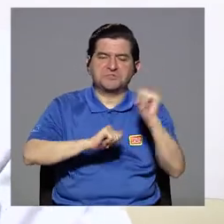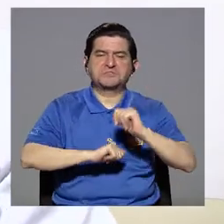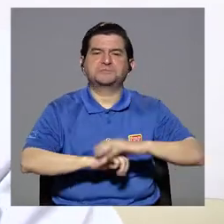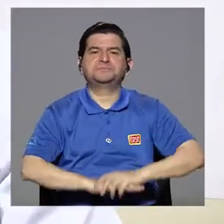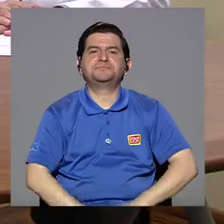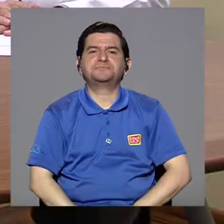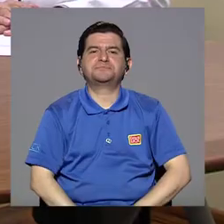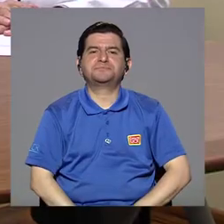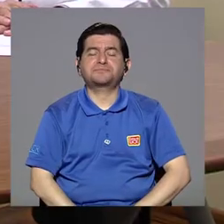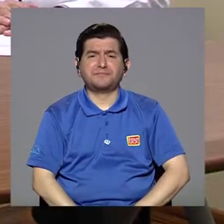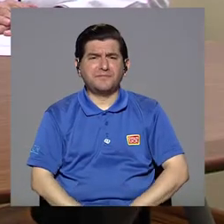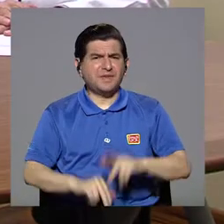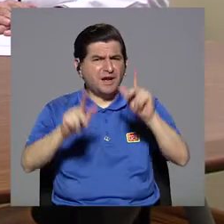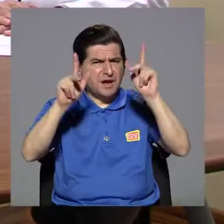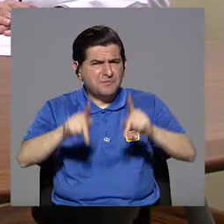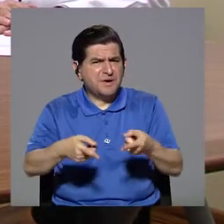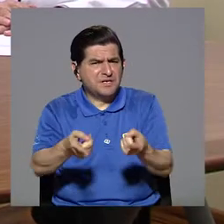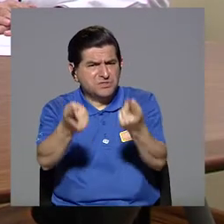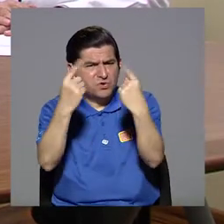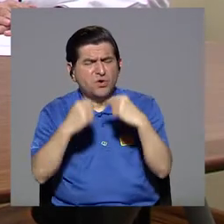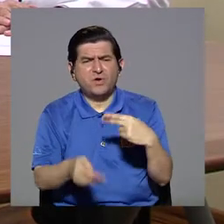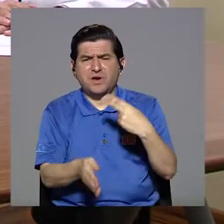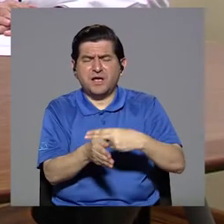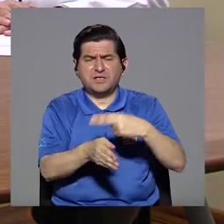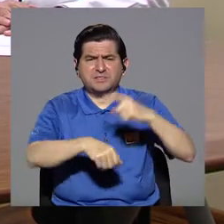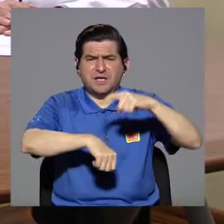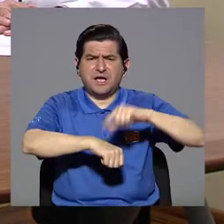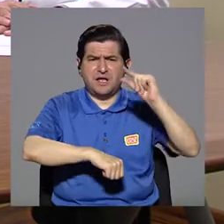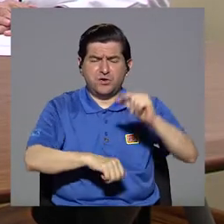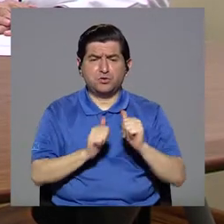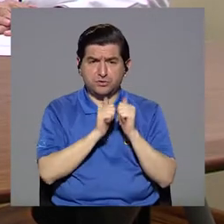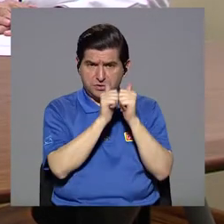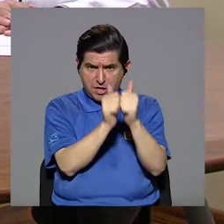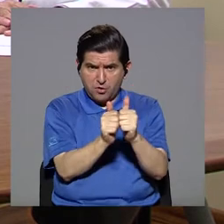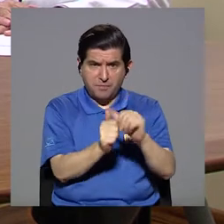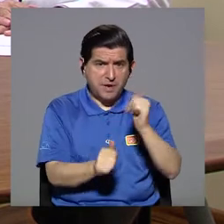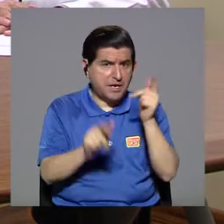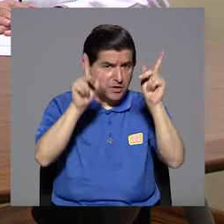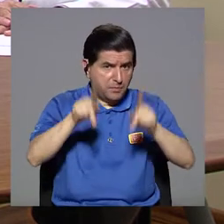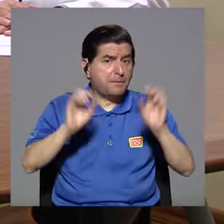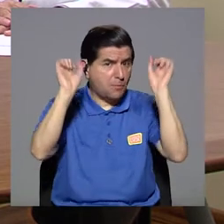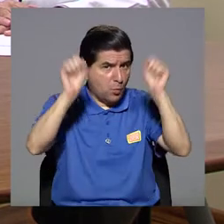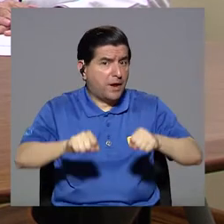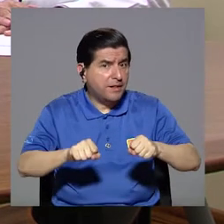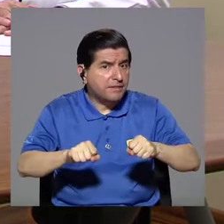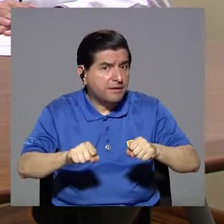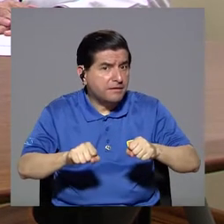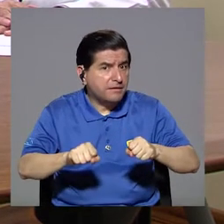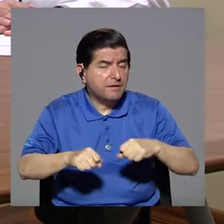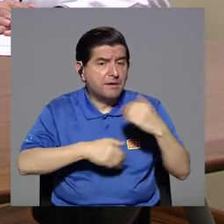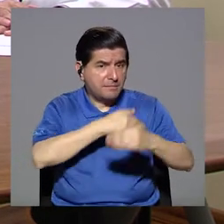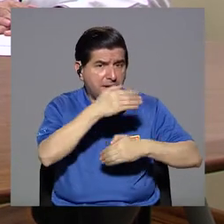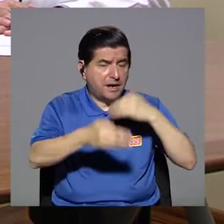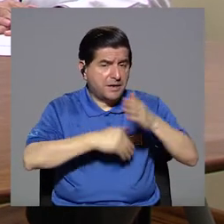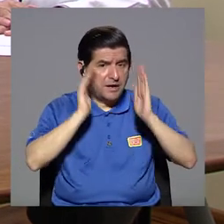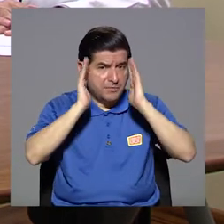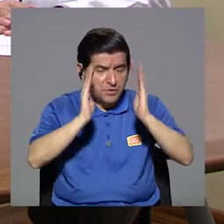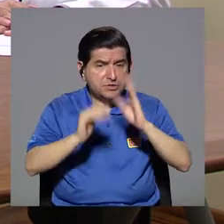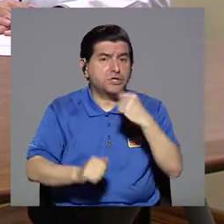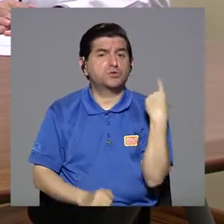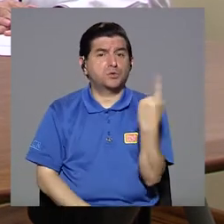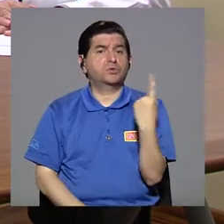puede dar de alta aunque las personas cuando vienen al hospital de día pueden estar acompañadas de alguien en el